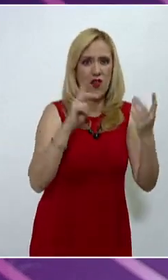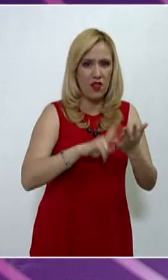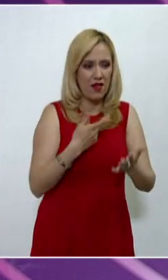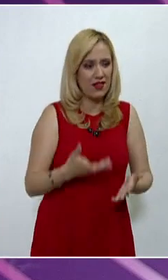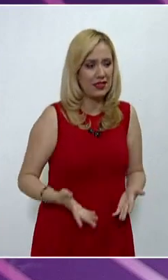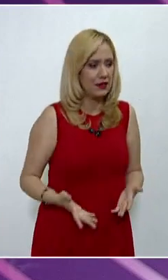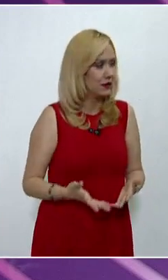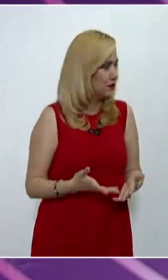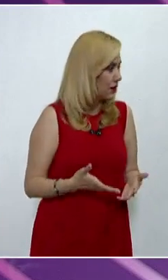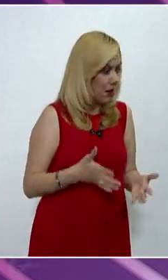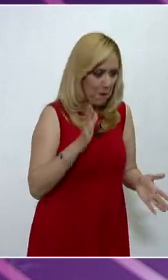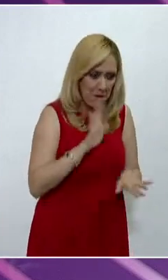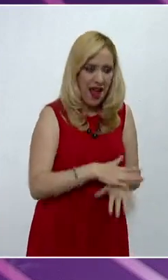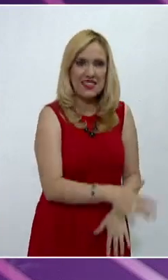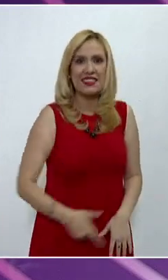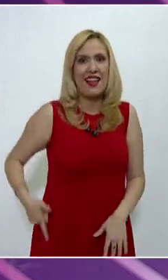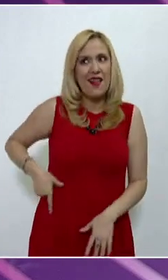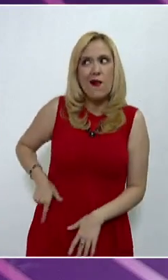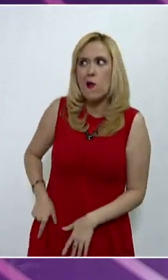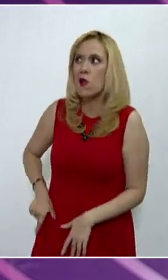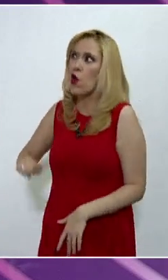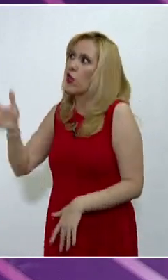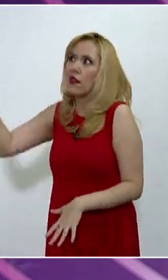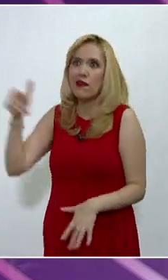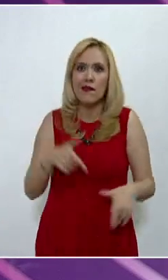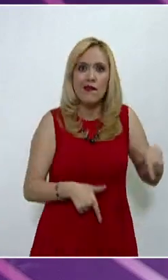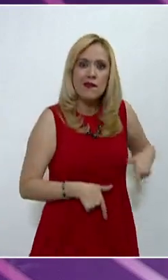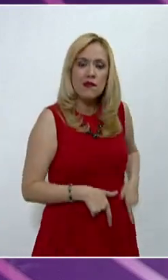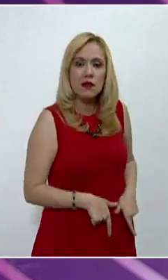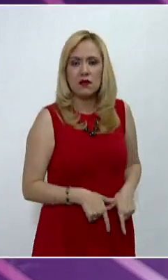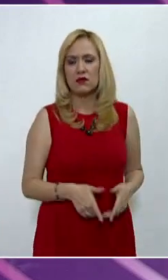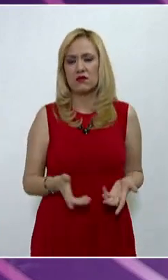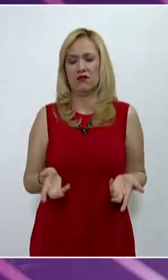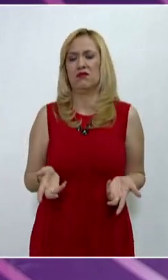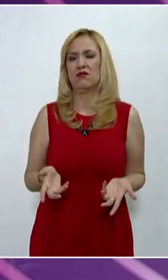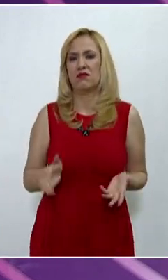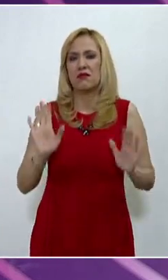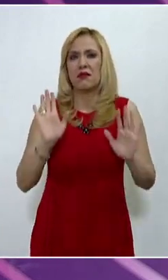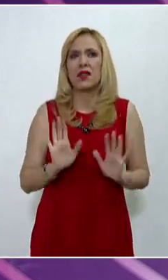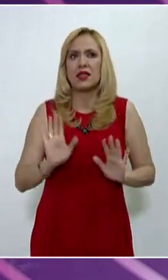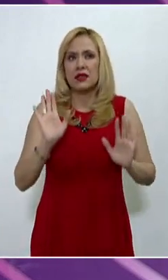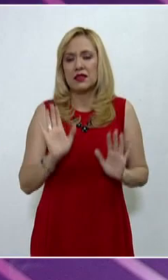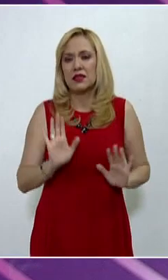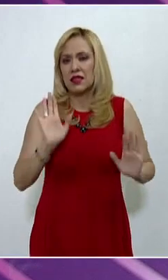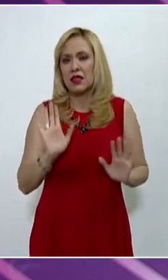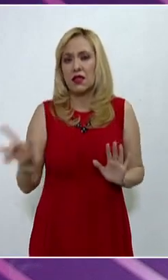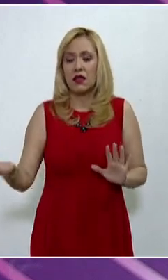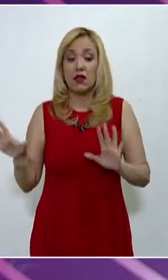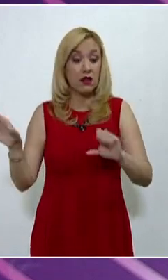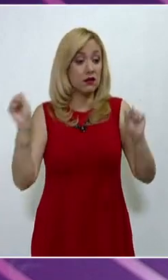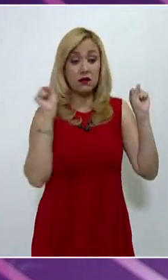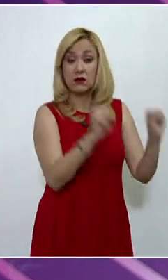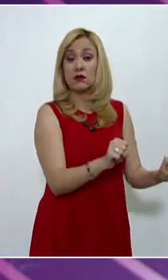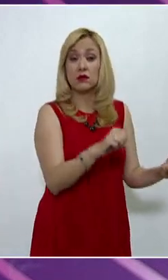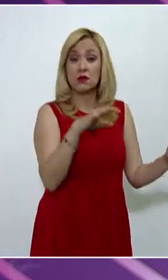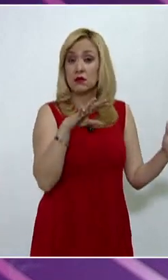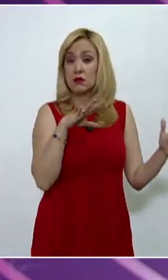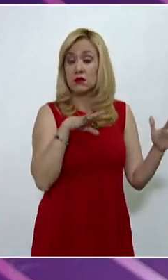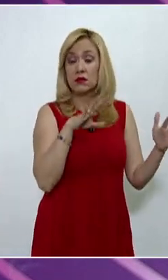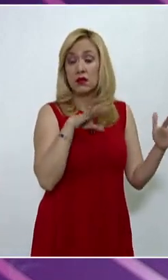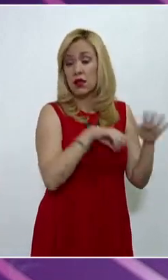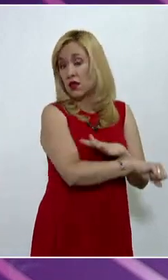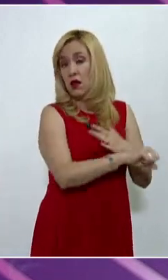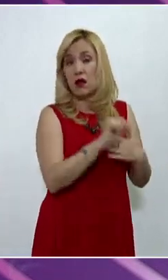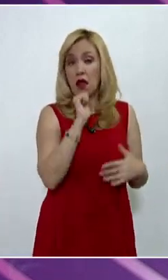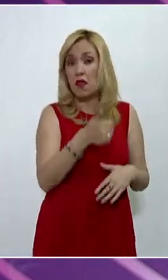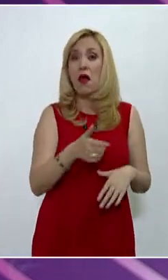arma. Se dice, me parece, perdón por la expresión, muy a la ligera, de que si no se quedan detenidos, entonces van a ir a la calle a delinquir.